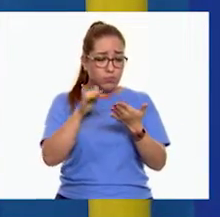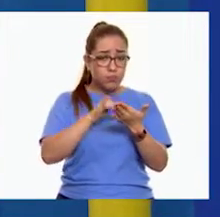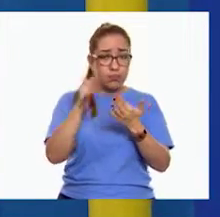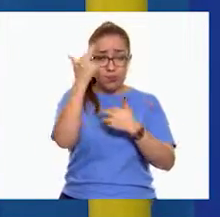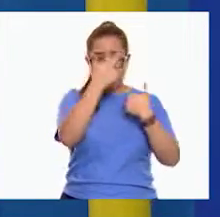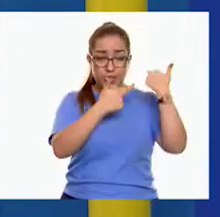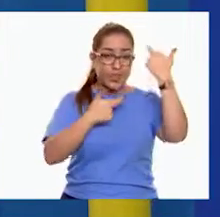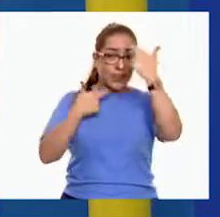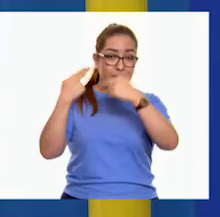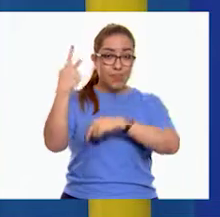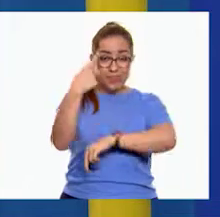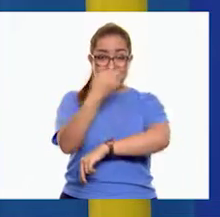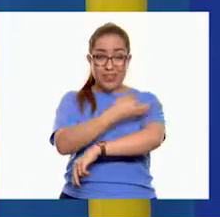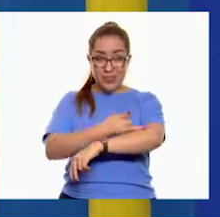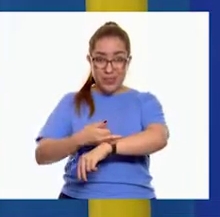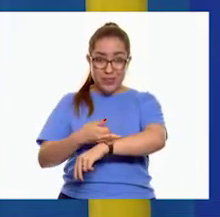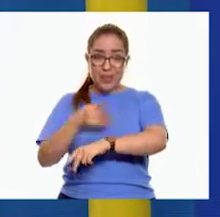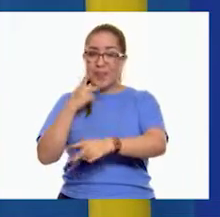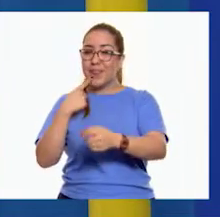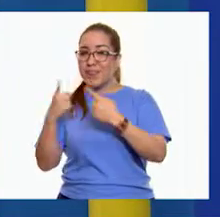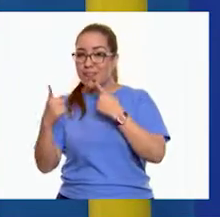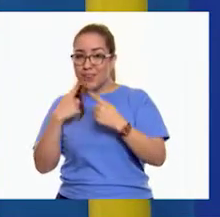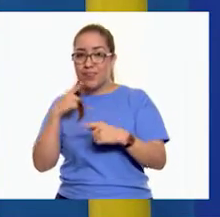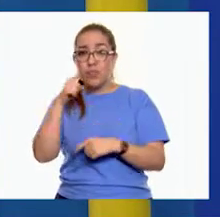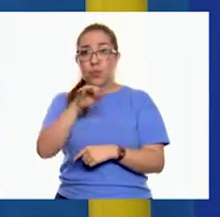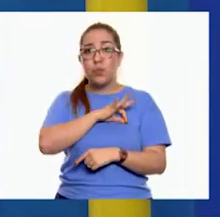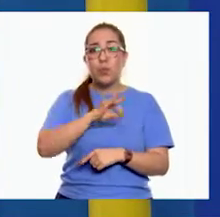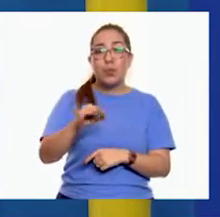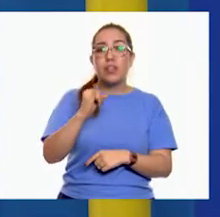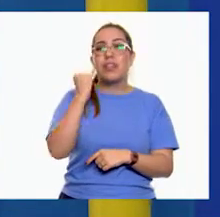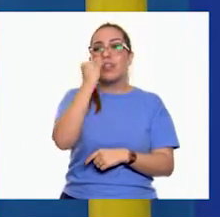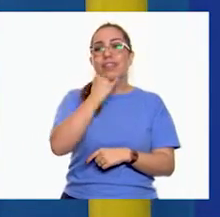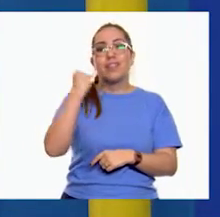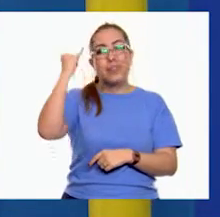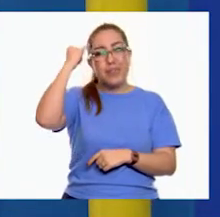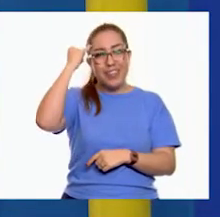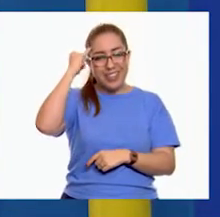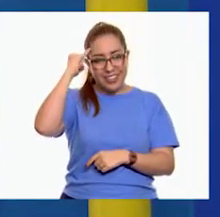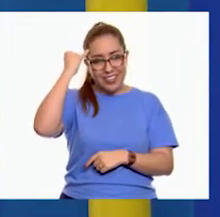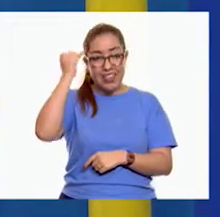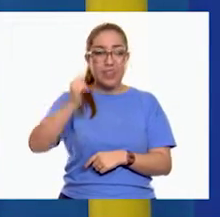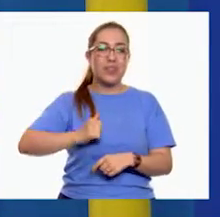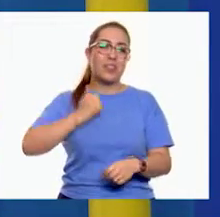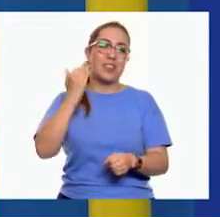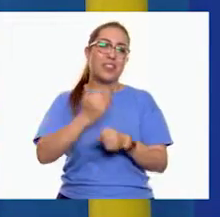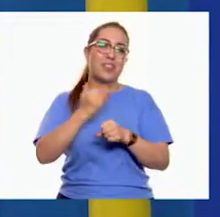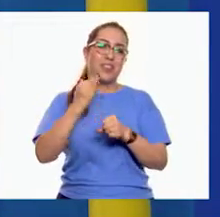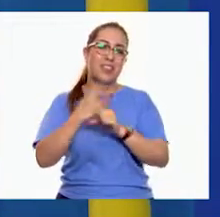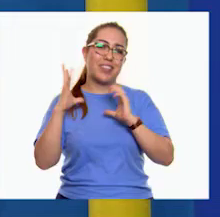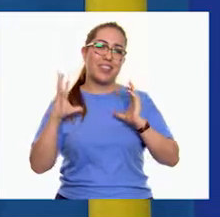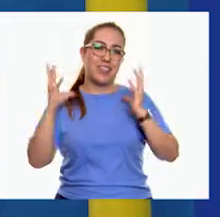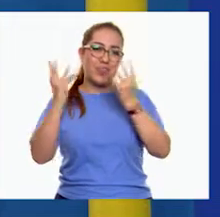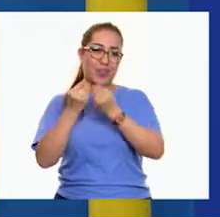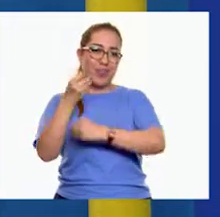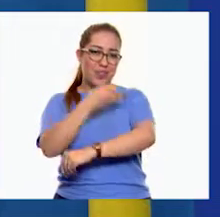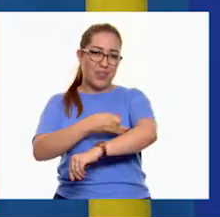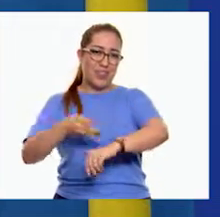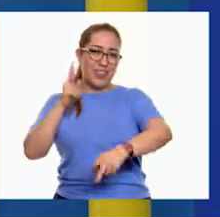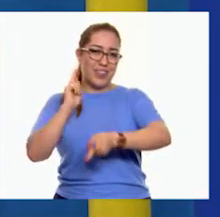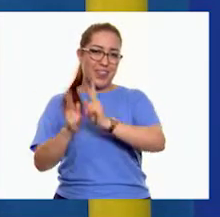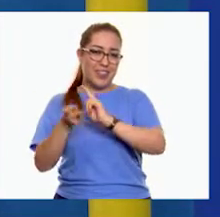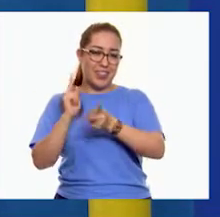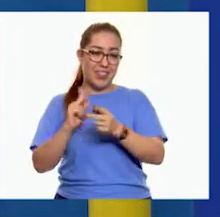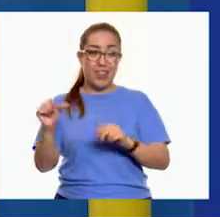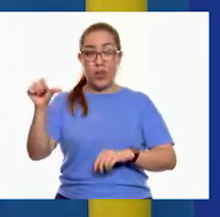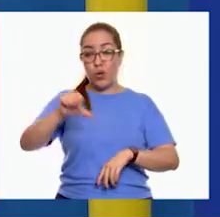con tu familia. Si tienes la fortuna de hablar una lengua indígena, aprovecha este momento para practicarla y platica con tu familia en tu lengua materna.